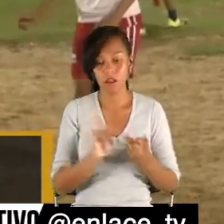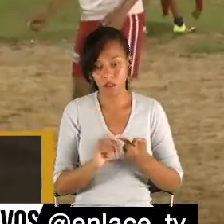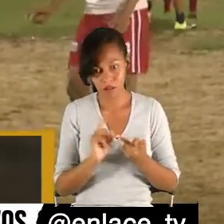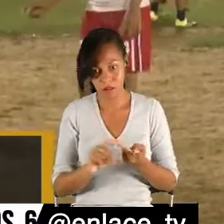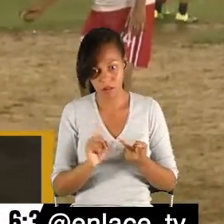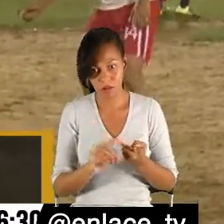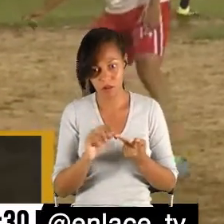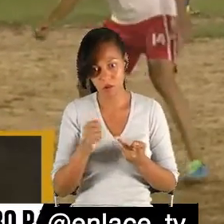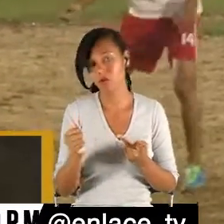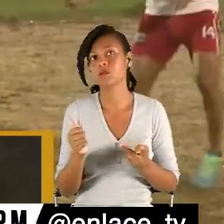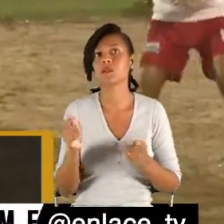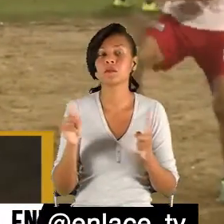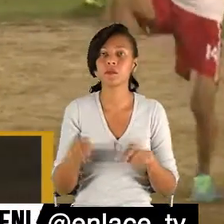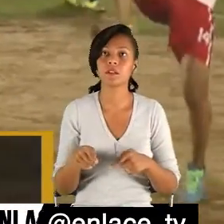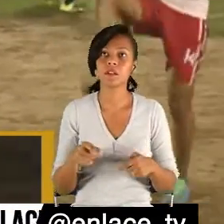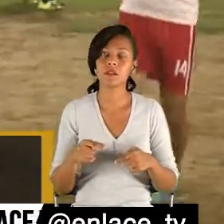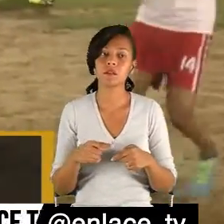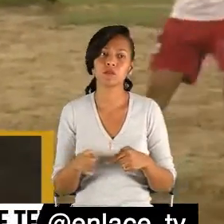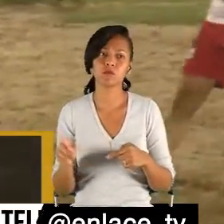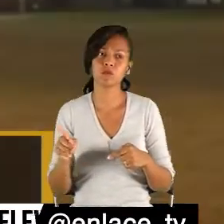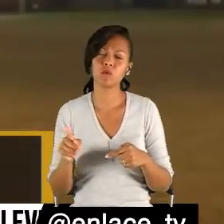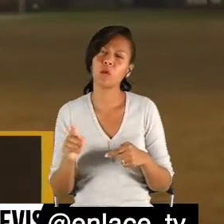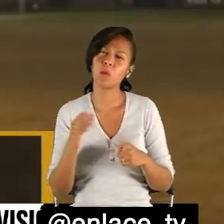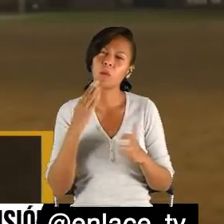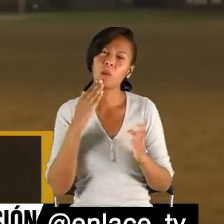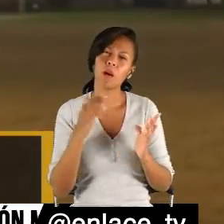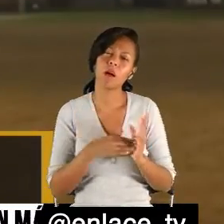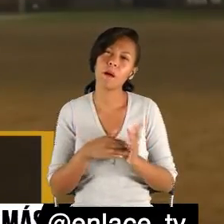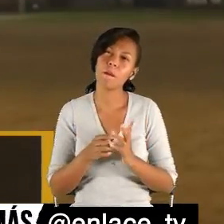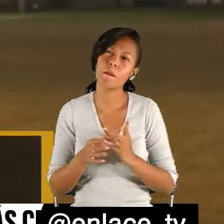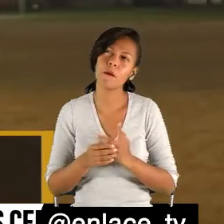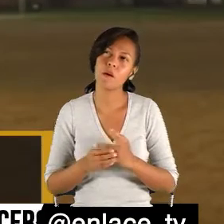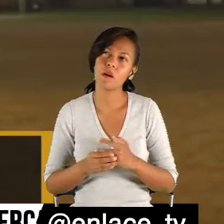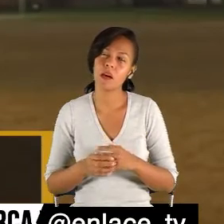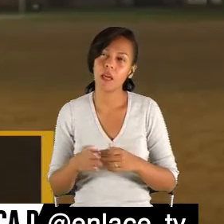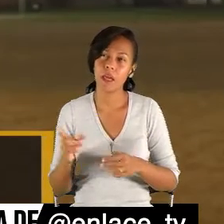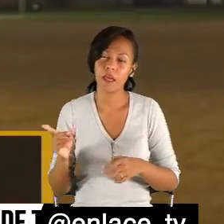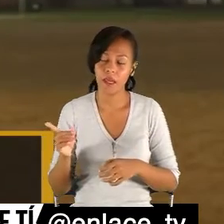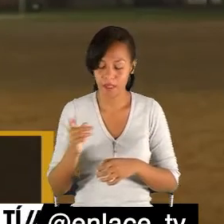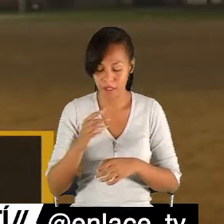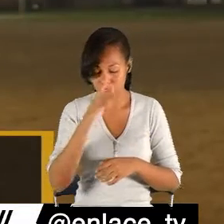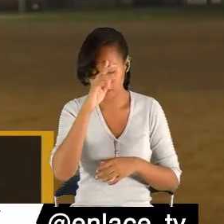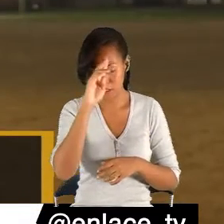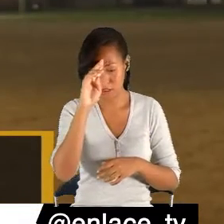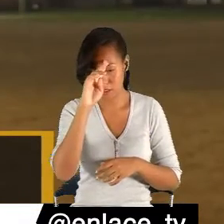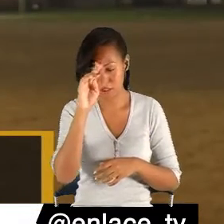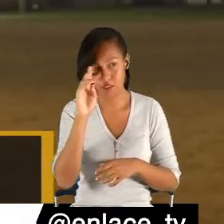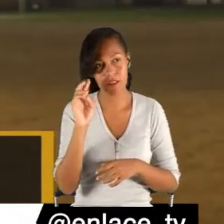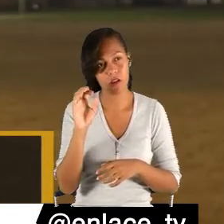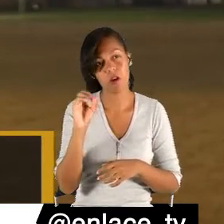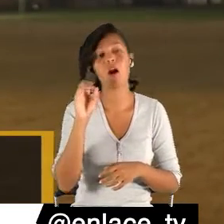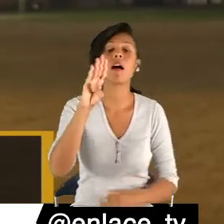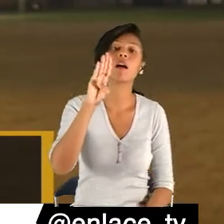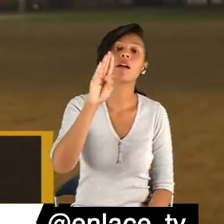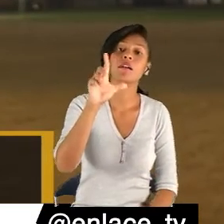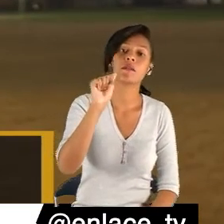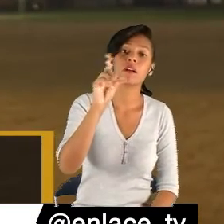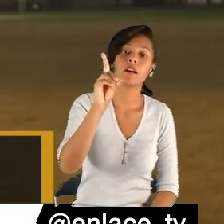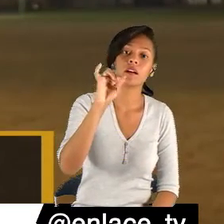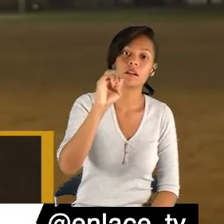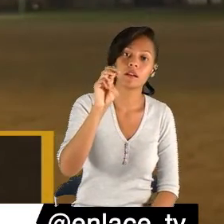viene despuntando también como en el caso de d este muchacho vladimir gutiérrez